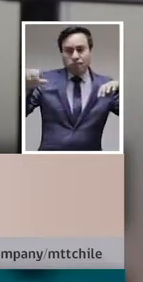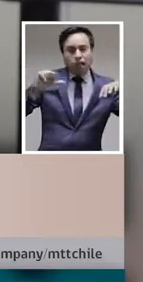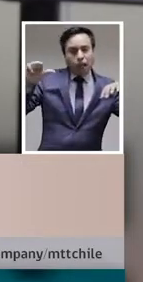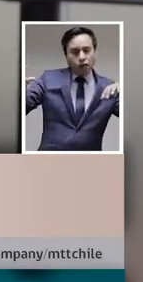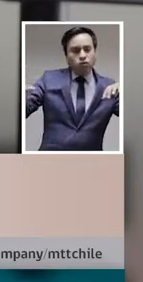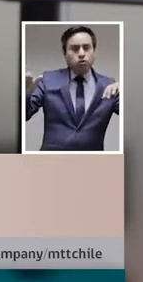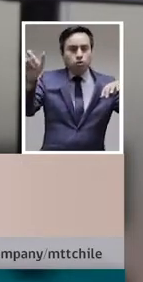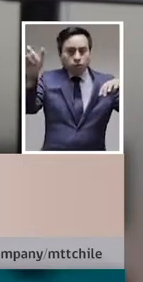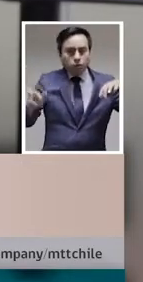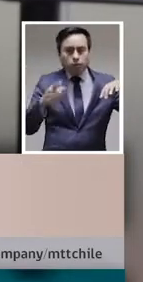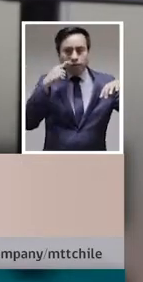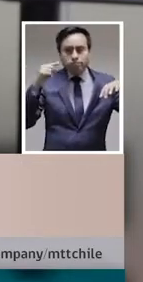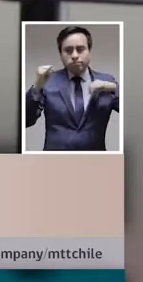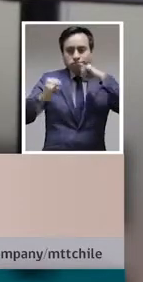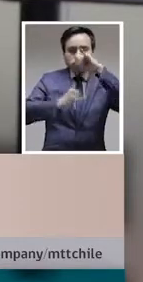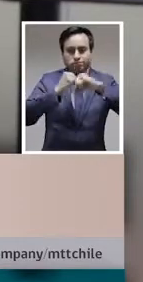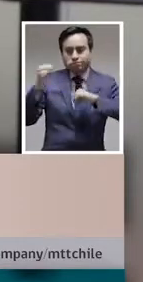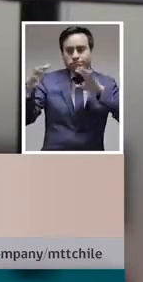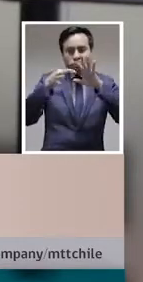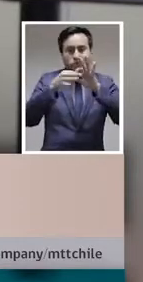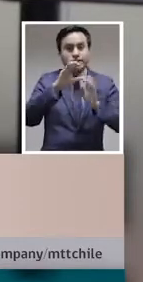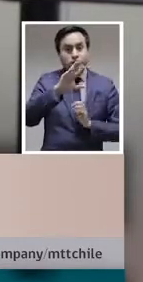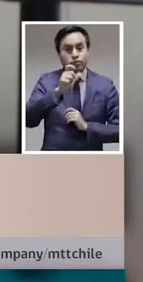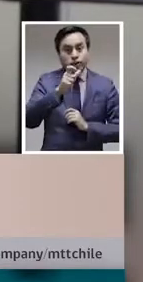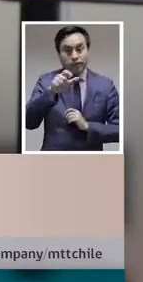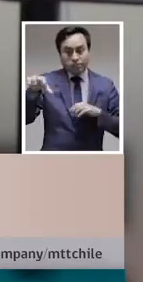con toda la conexión con 5G,